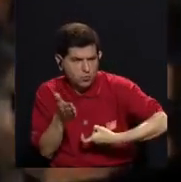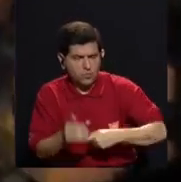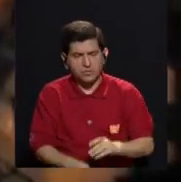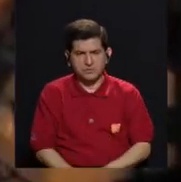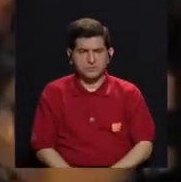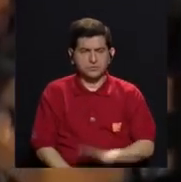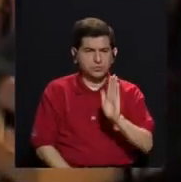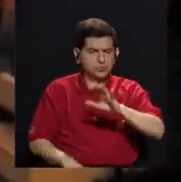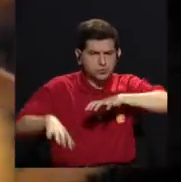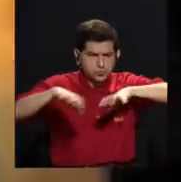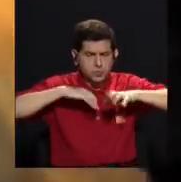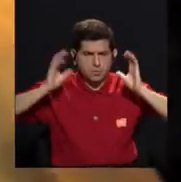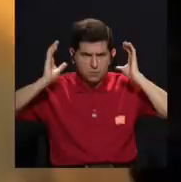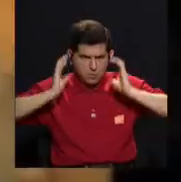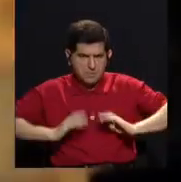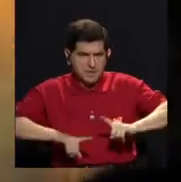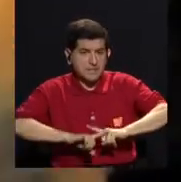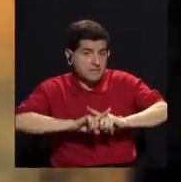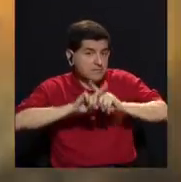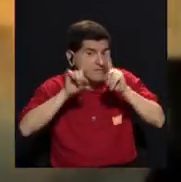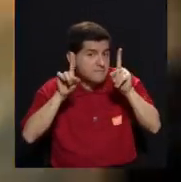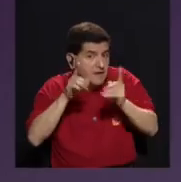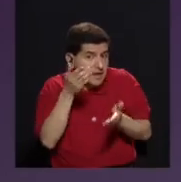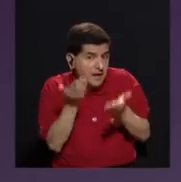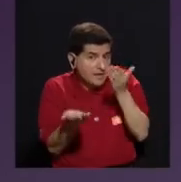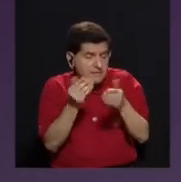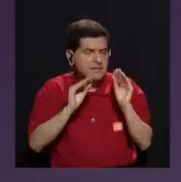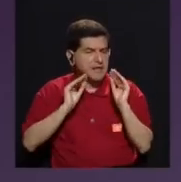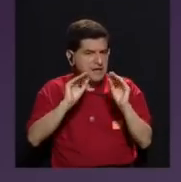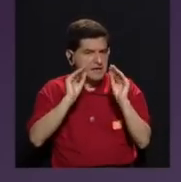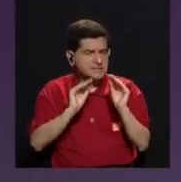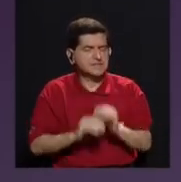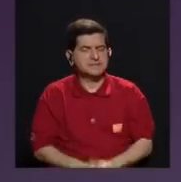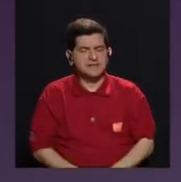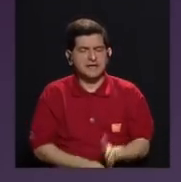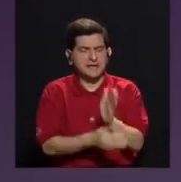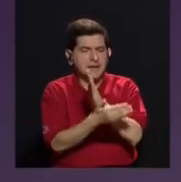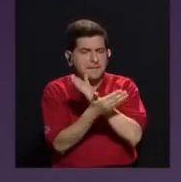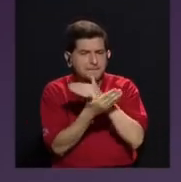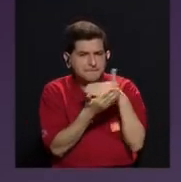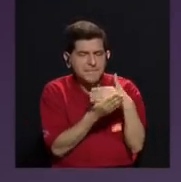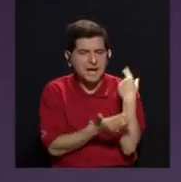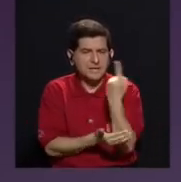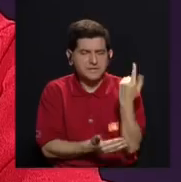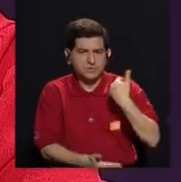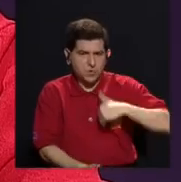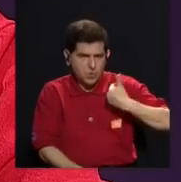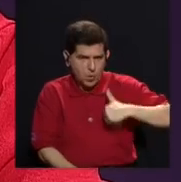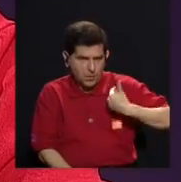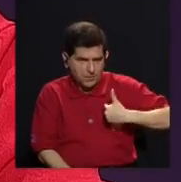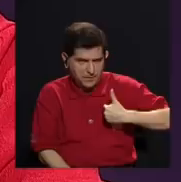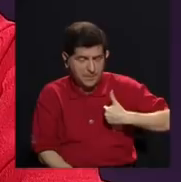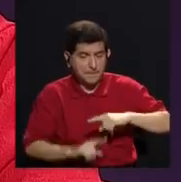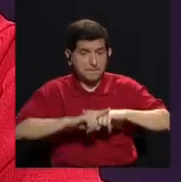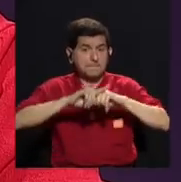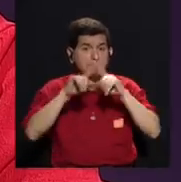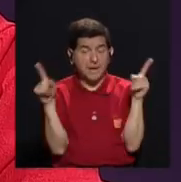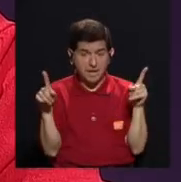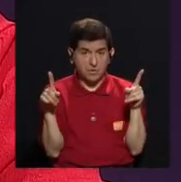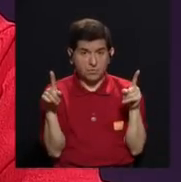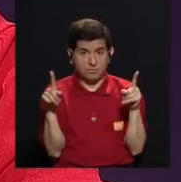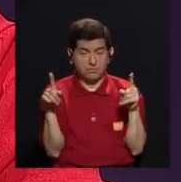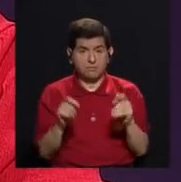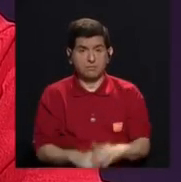más corporal puede ser distinto y si se les enseña en algunos pasos que son particularmente para los hombres pero no